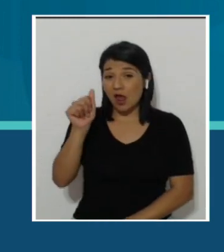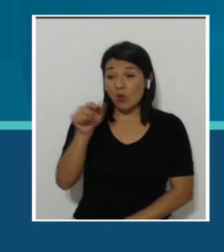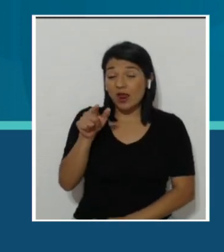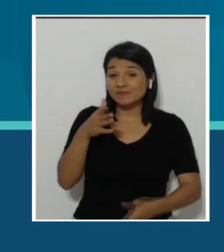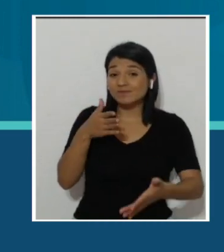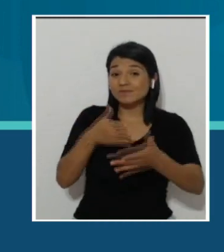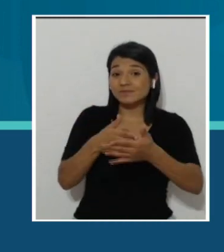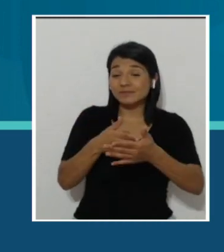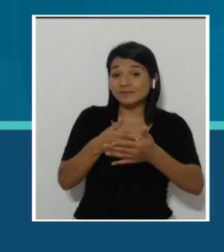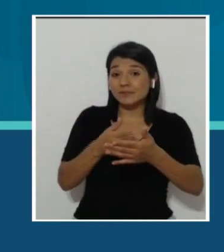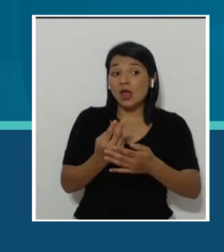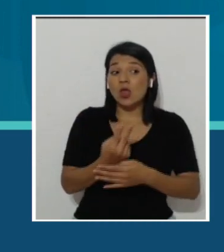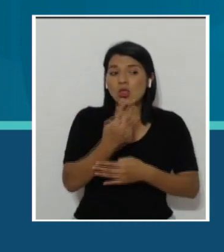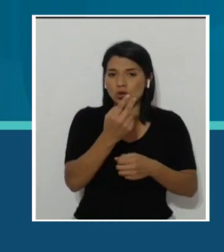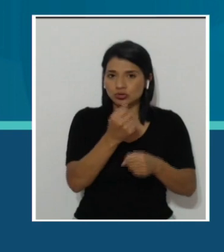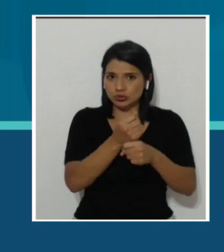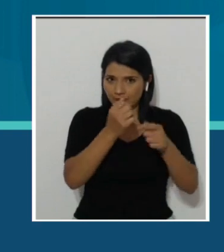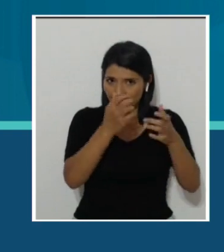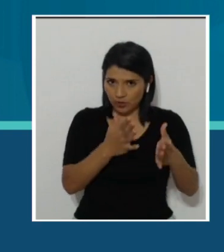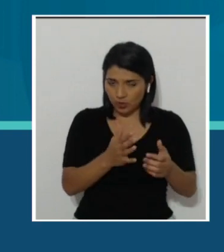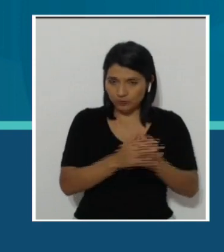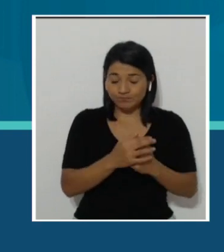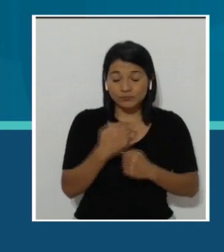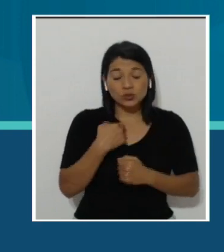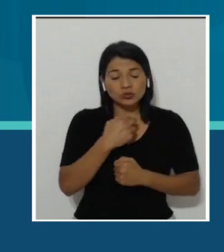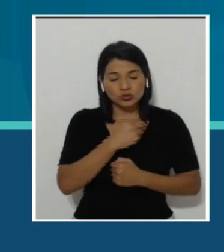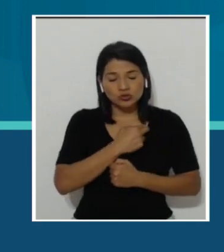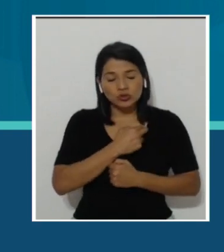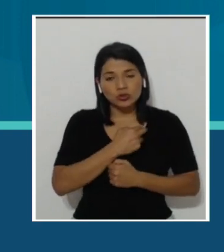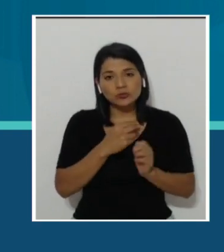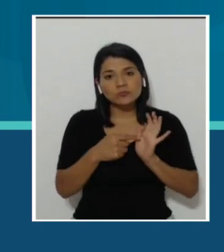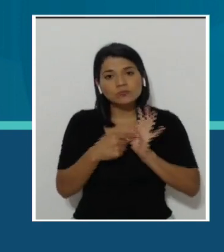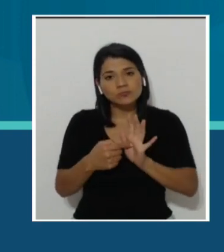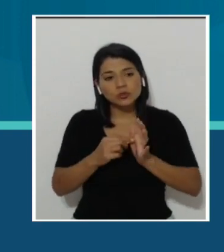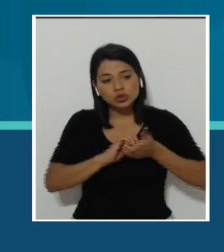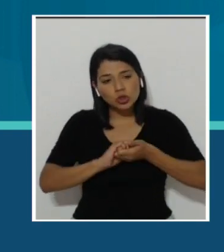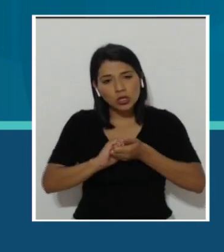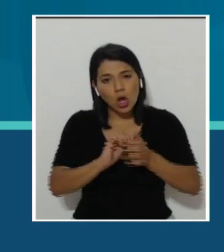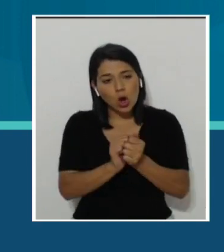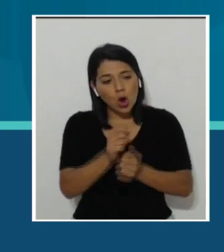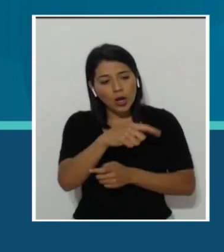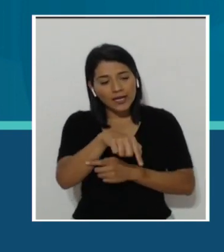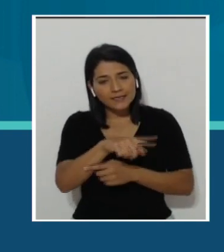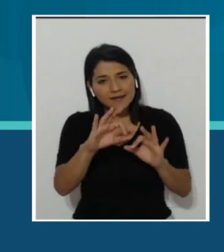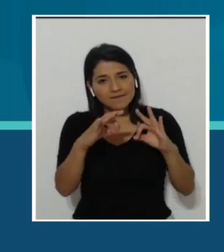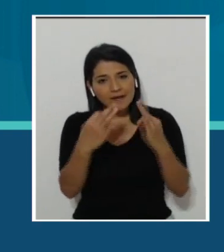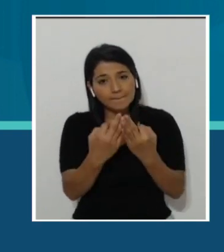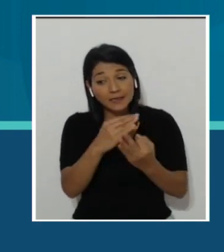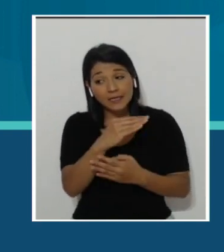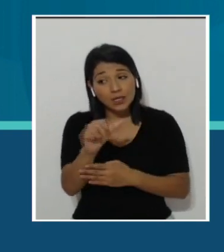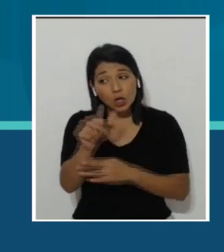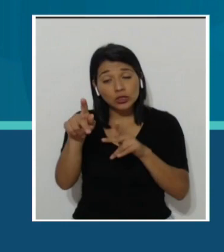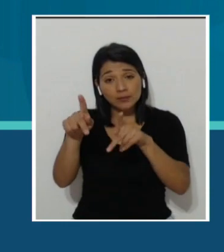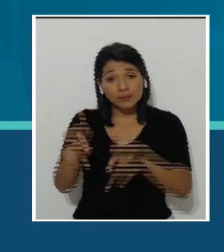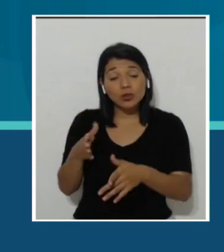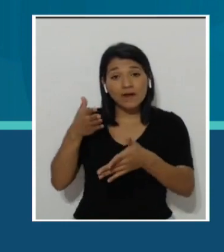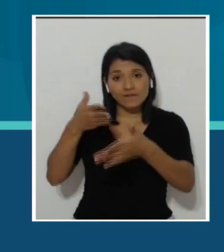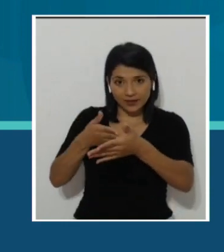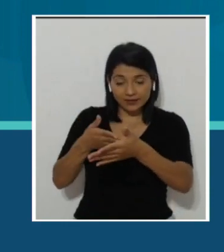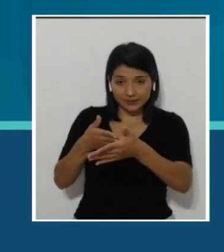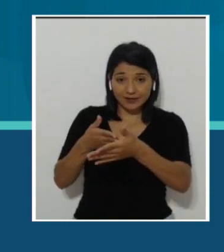nuestras colaboradoras. Expresamos nuestra solidaridad con ellas, sus familiares y otras personas que resultaron afectadas en este